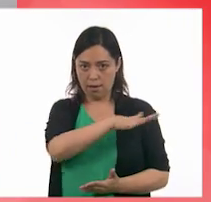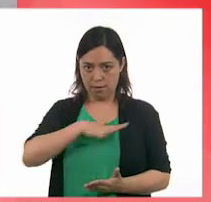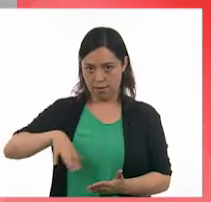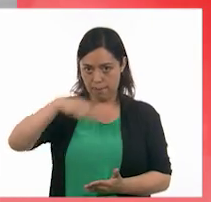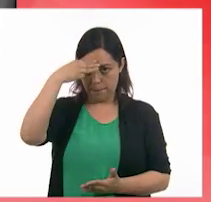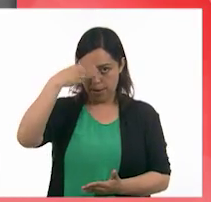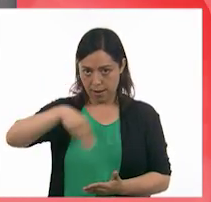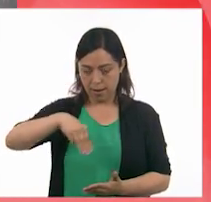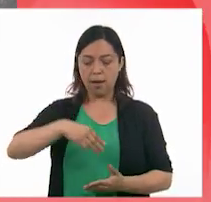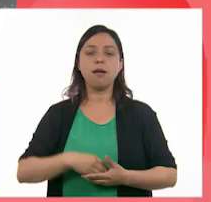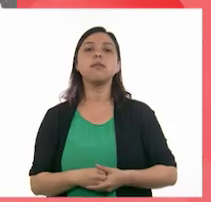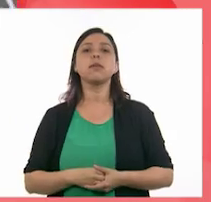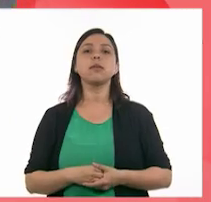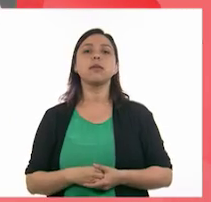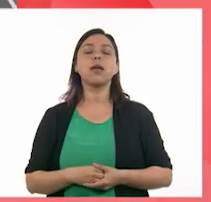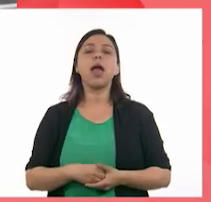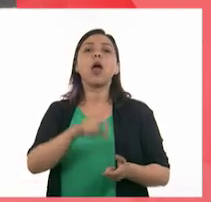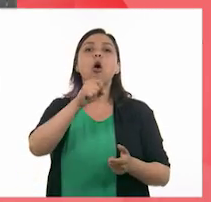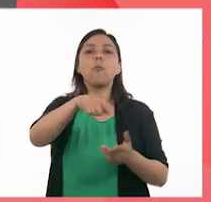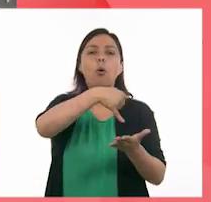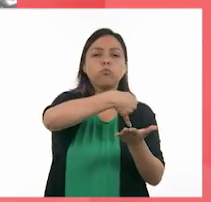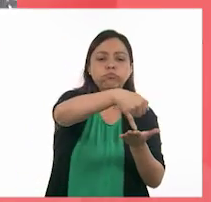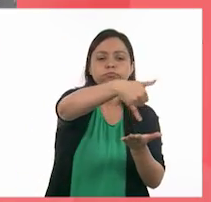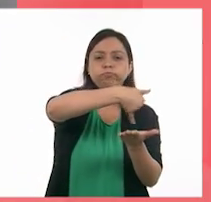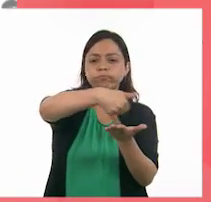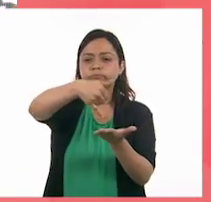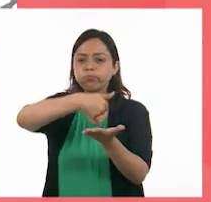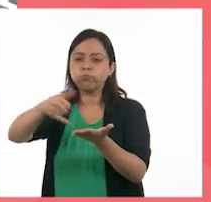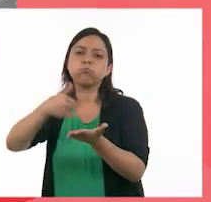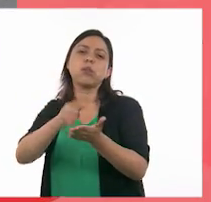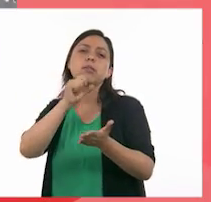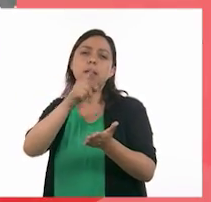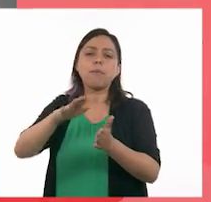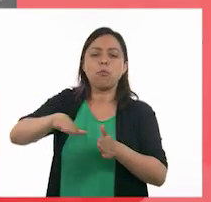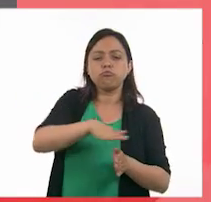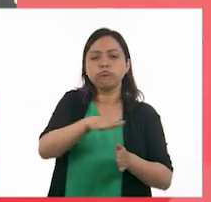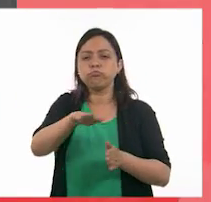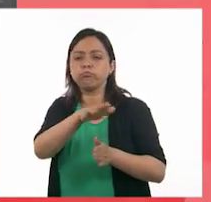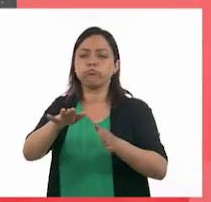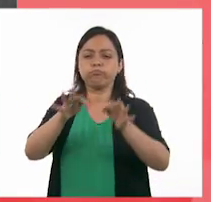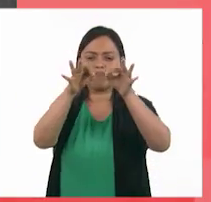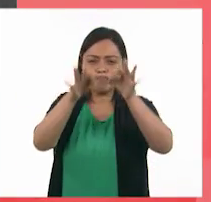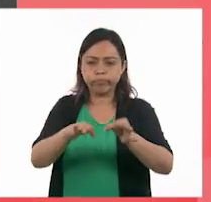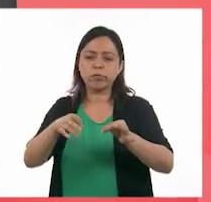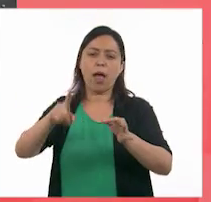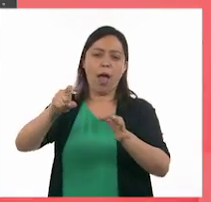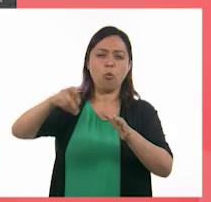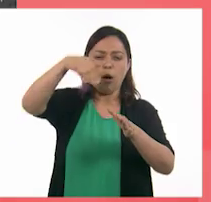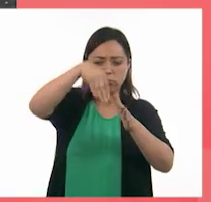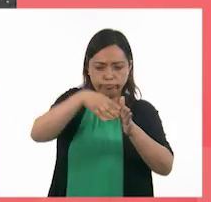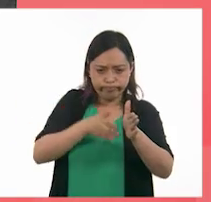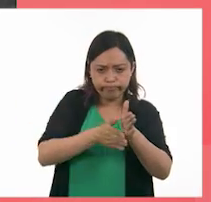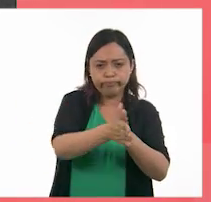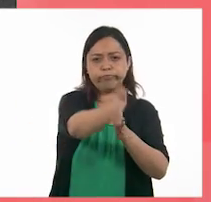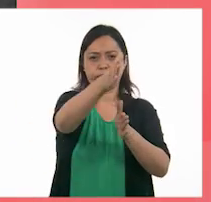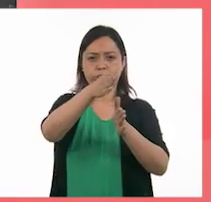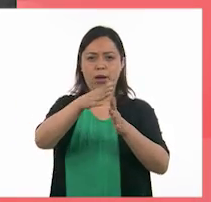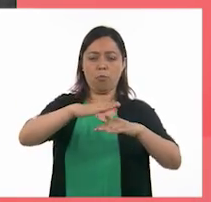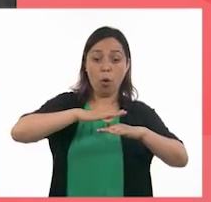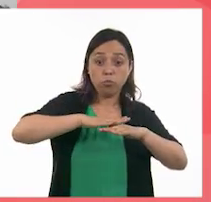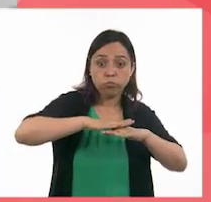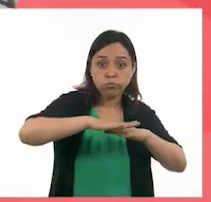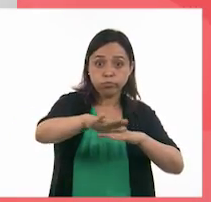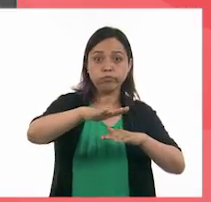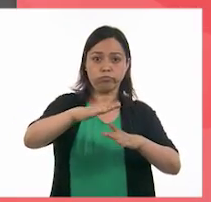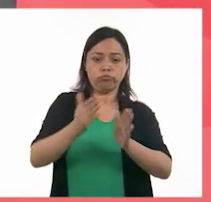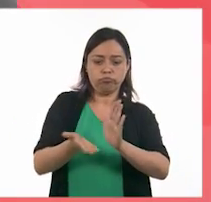Mexicali a abrir canales de riego y emparejar caminos. Ellos crean todo lo que es la base de la red hidráulica